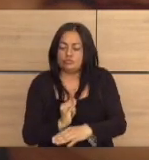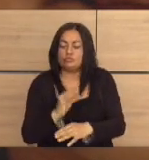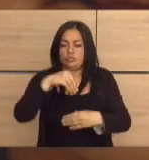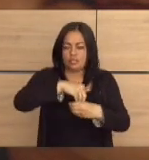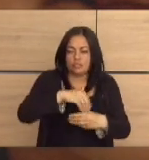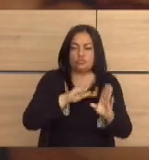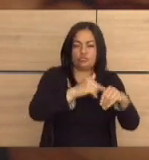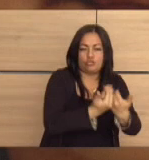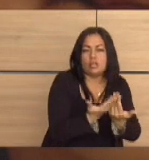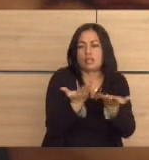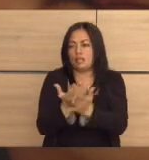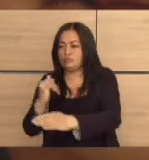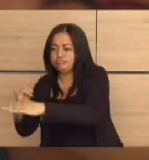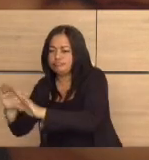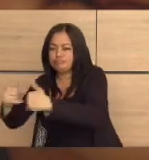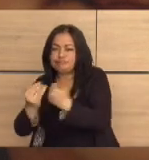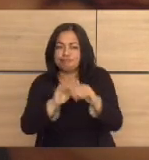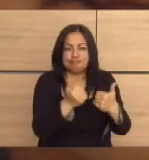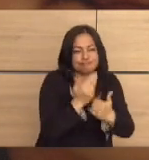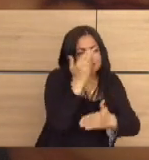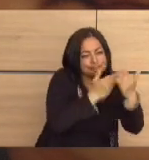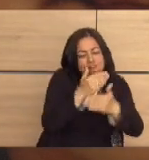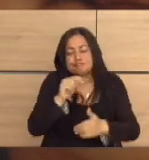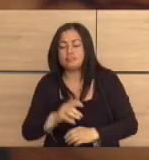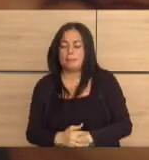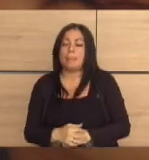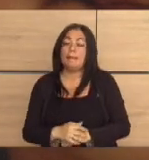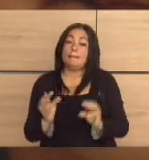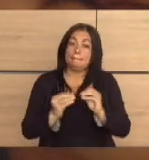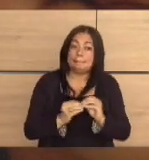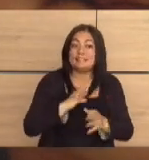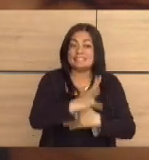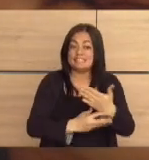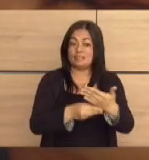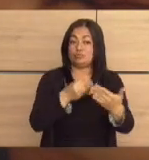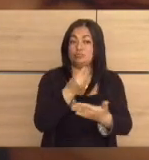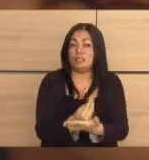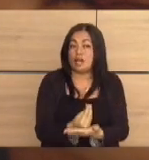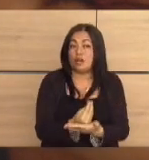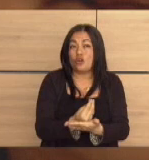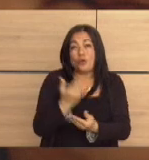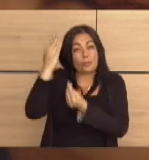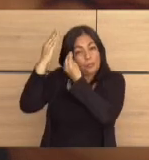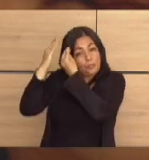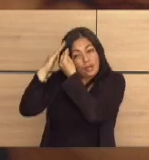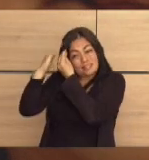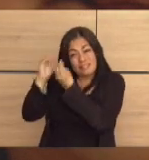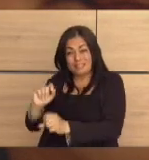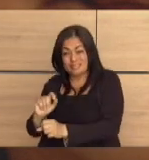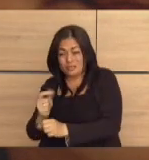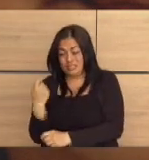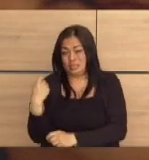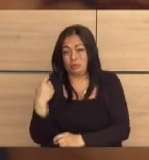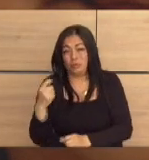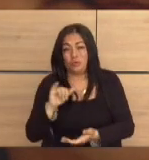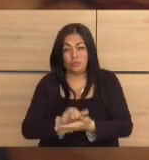interior de los espacios institucionales de encuentro. Si miramos también los resultados de las pruebas SABER, las últimas realizadas